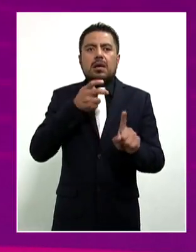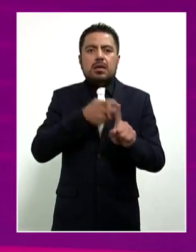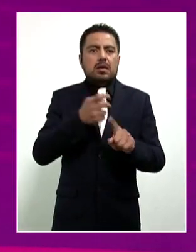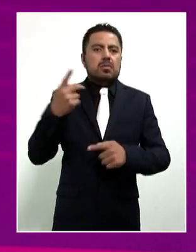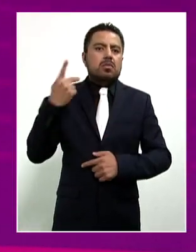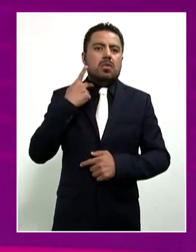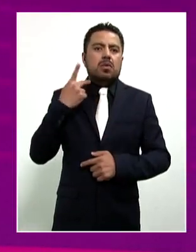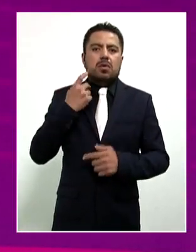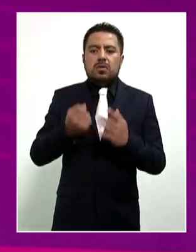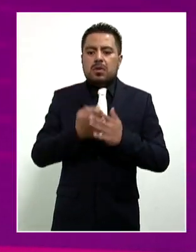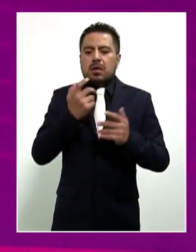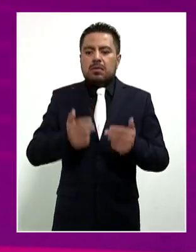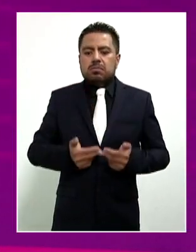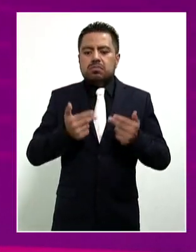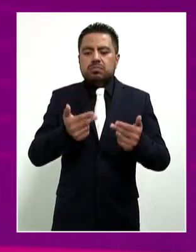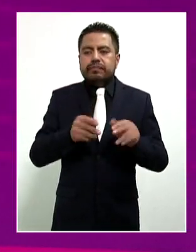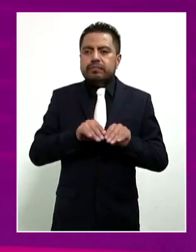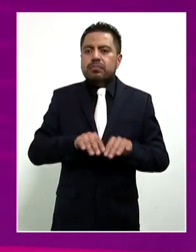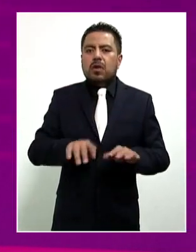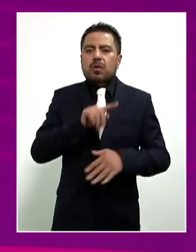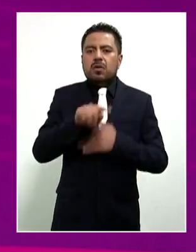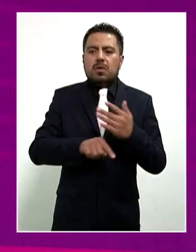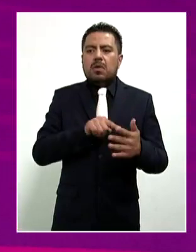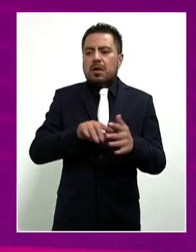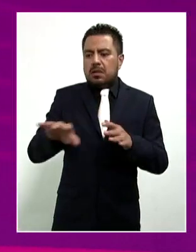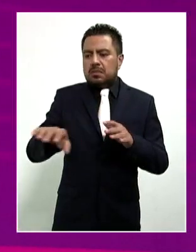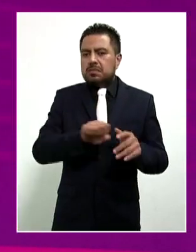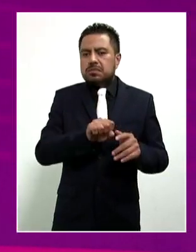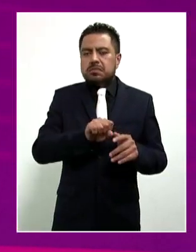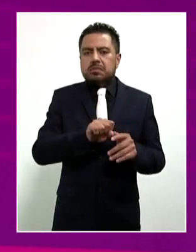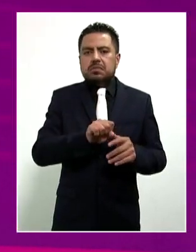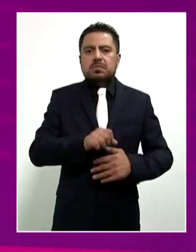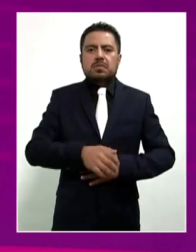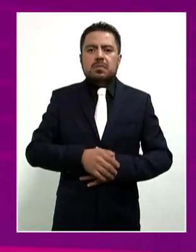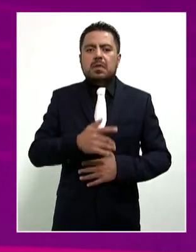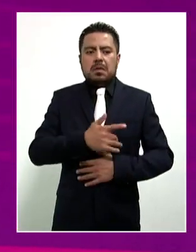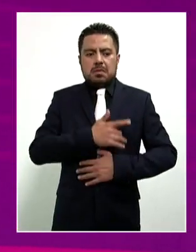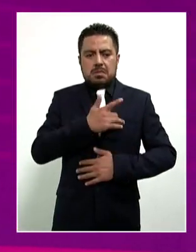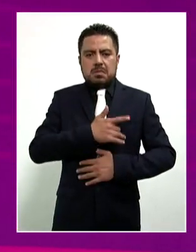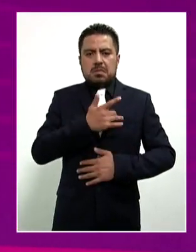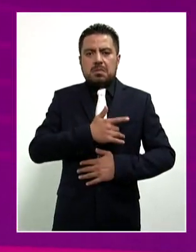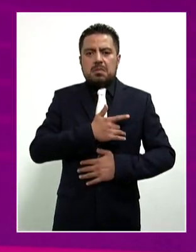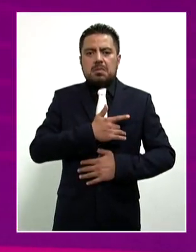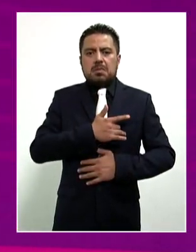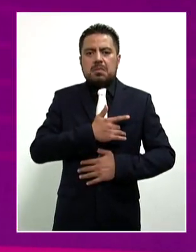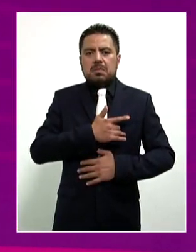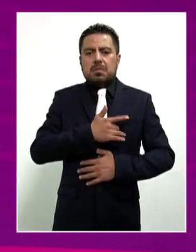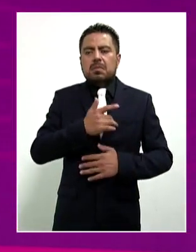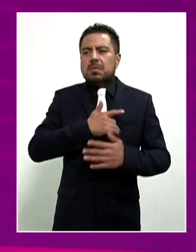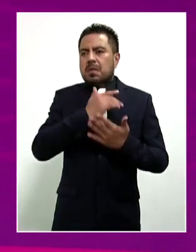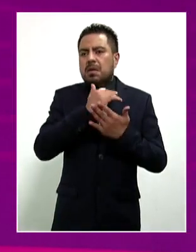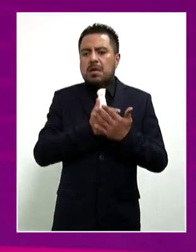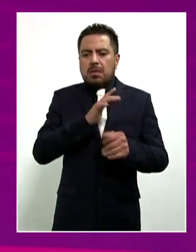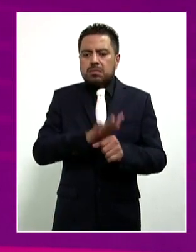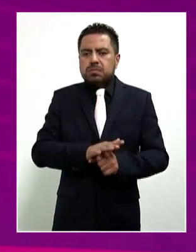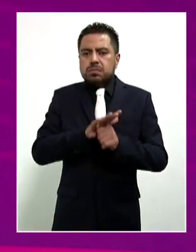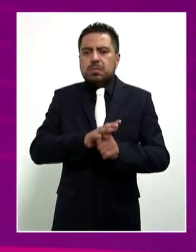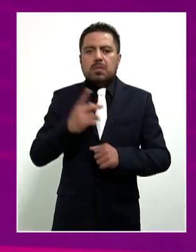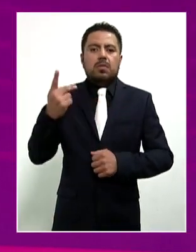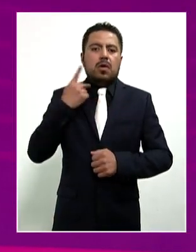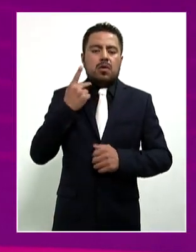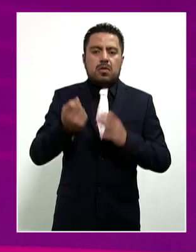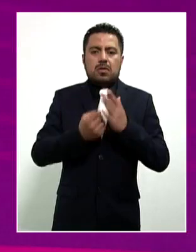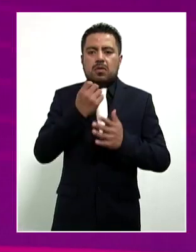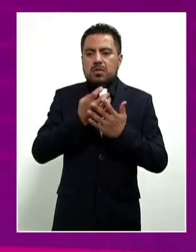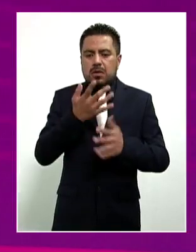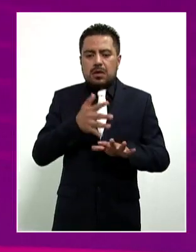política genere lugares de acogida que se sientan menos presionados con políticas